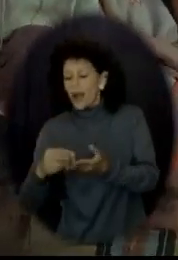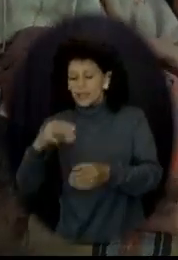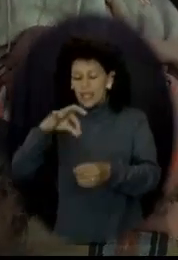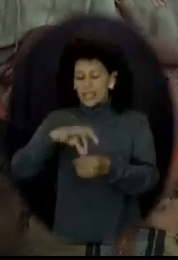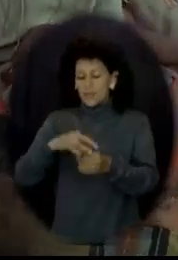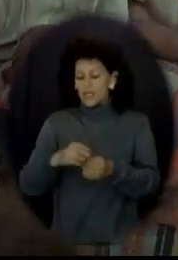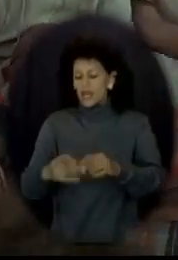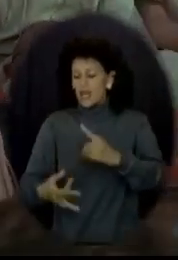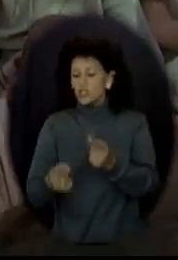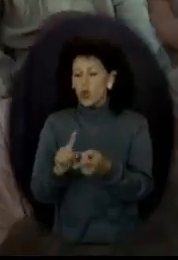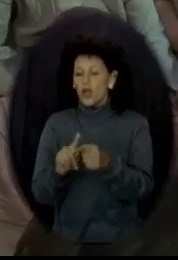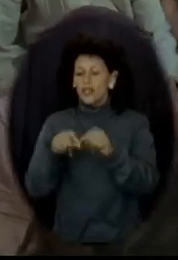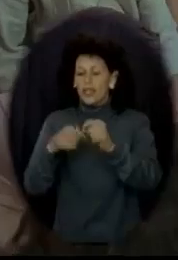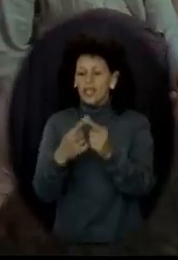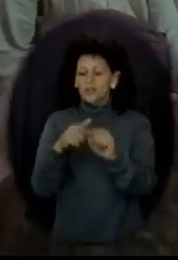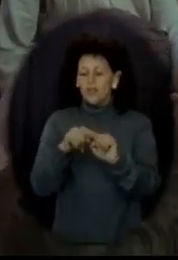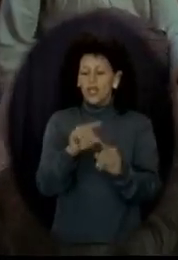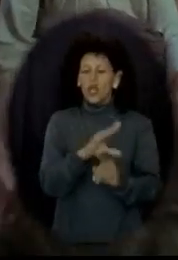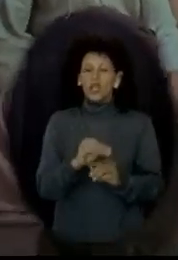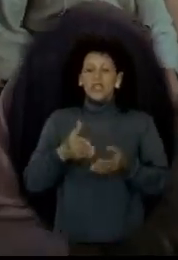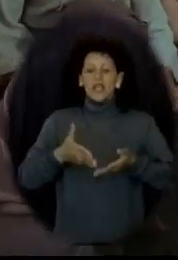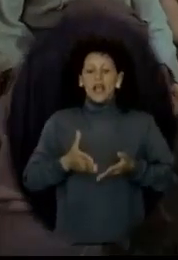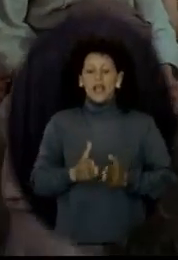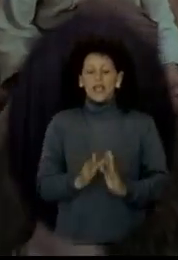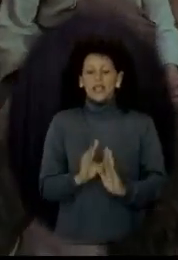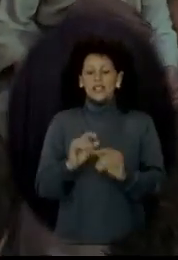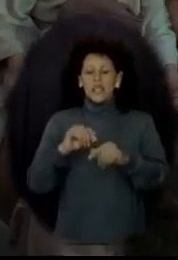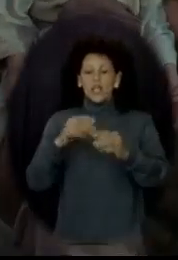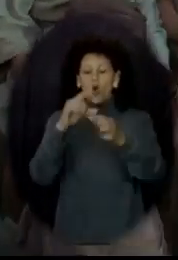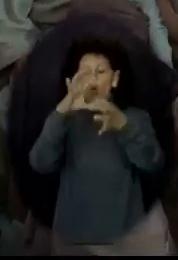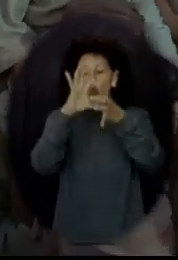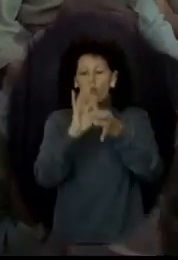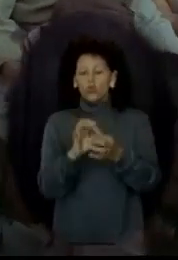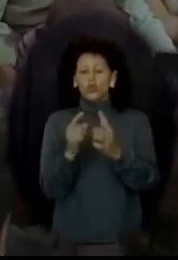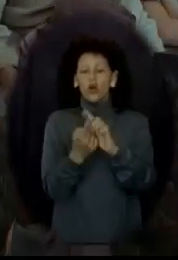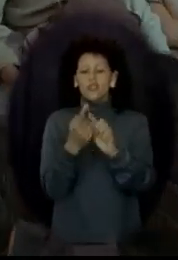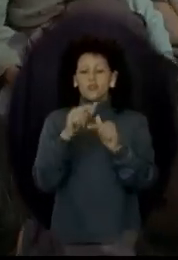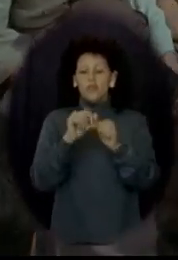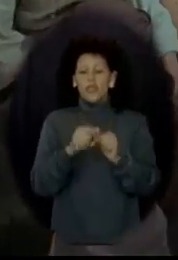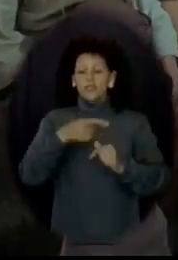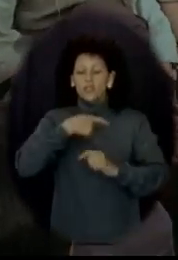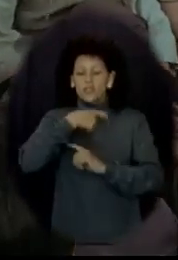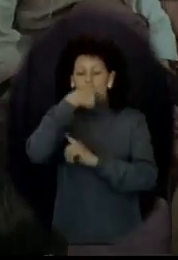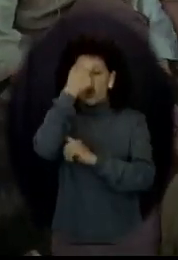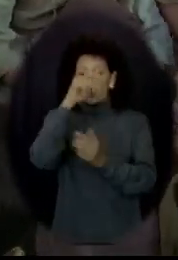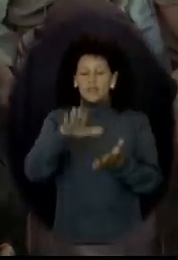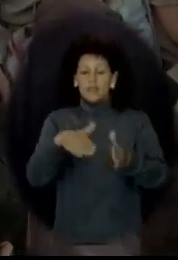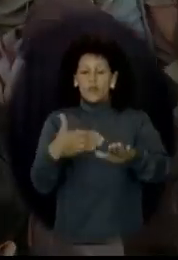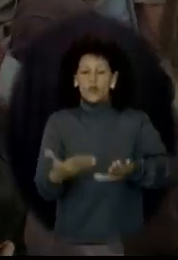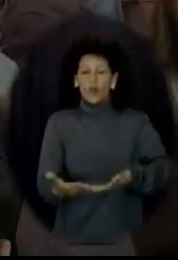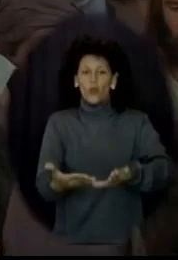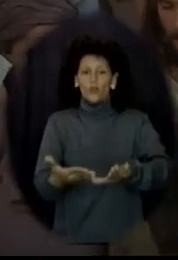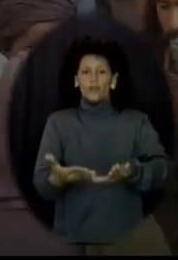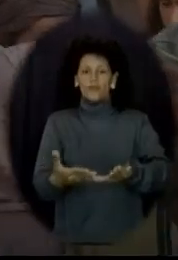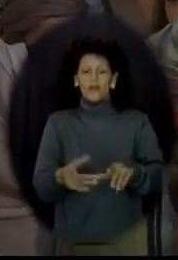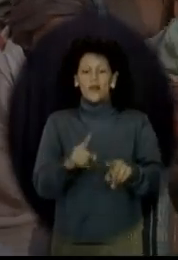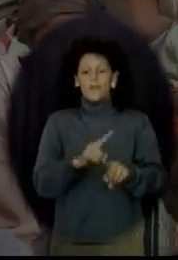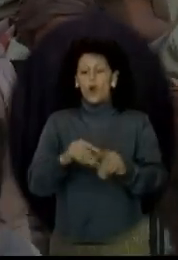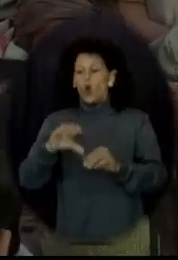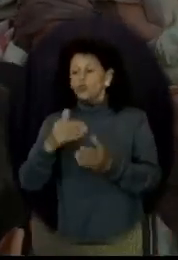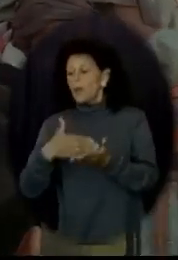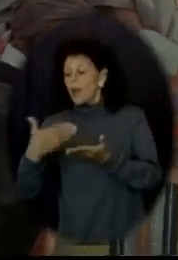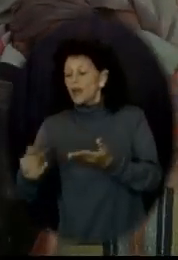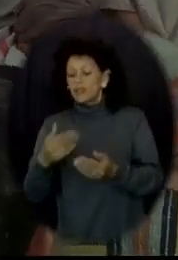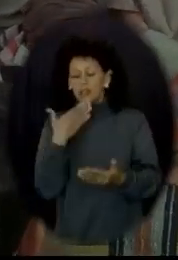Otra parte cayó entre espinos. Y al nacer junto con los espinos, la ahogaron. Pero